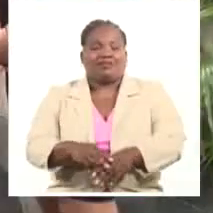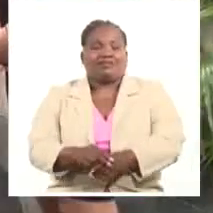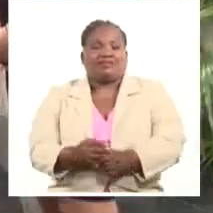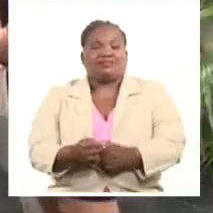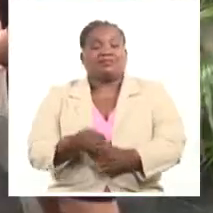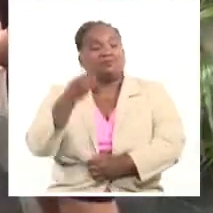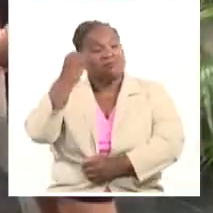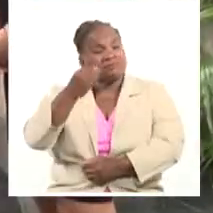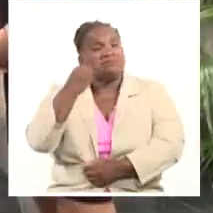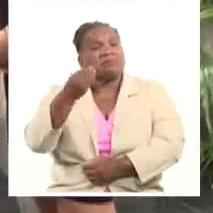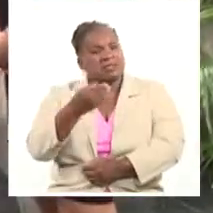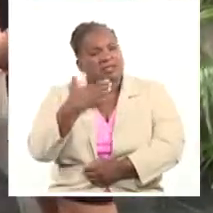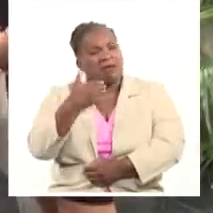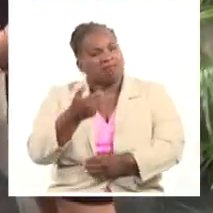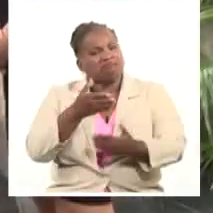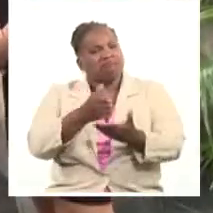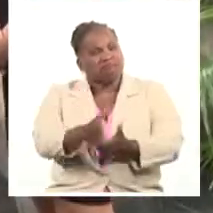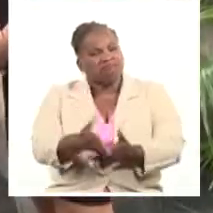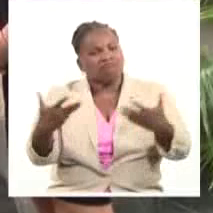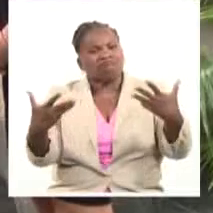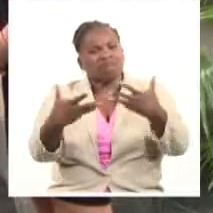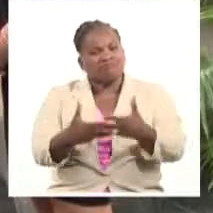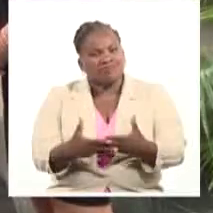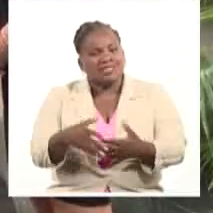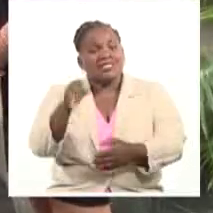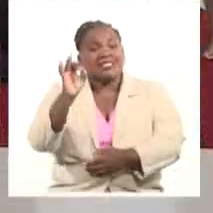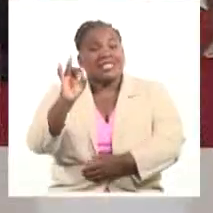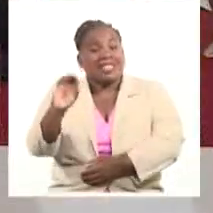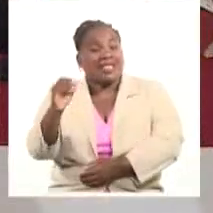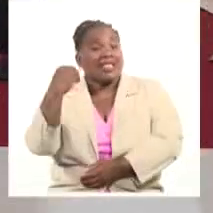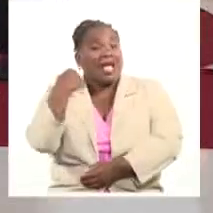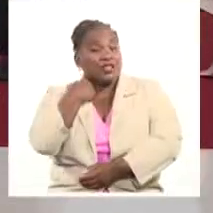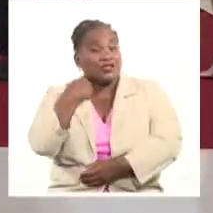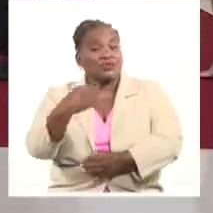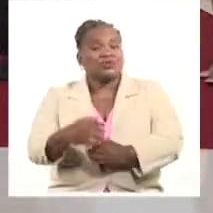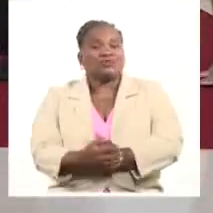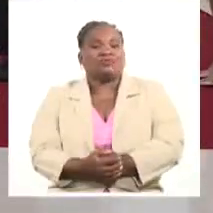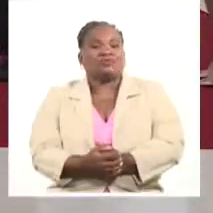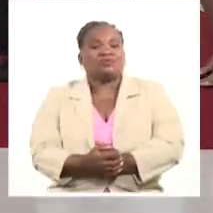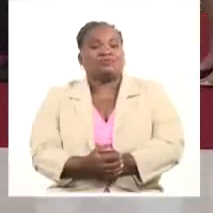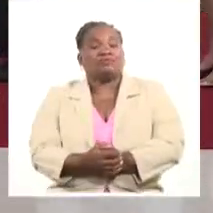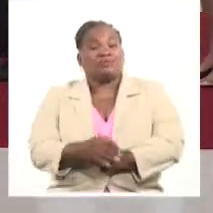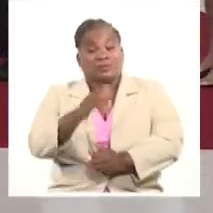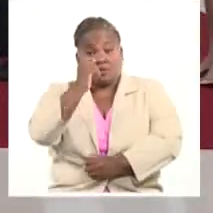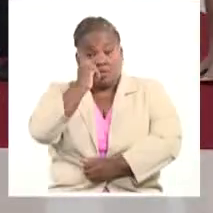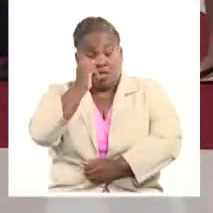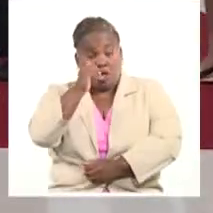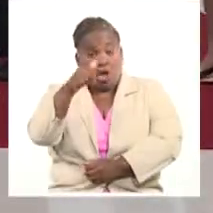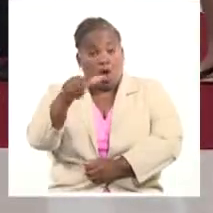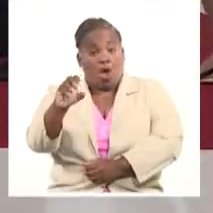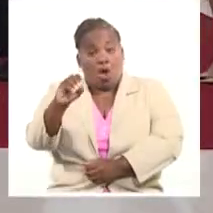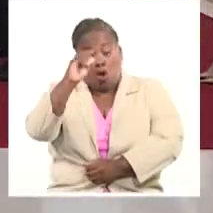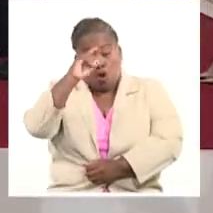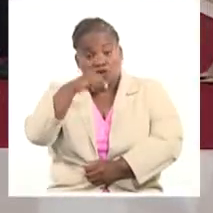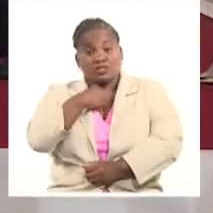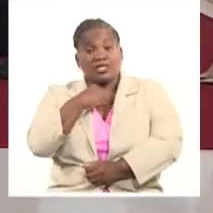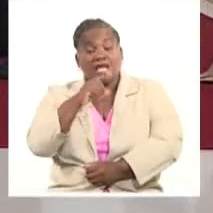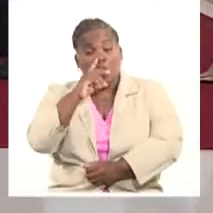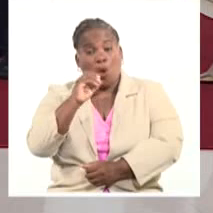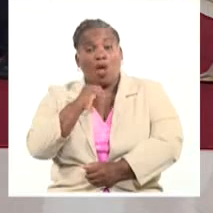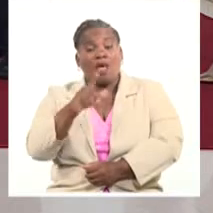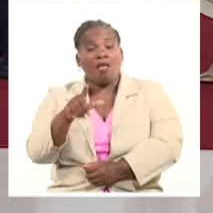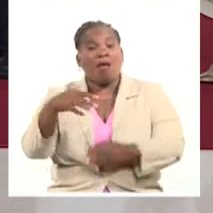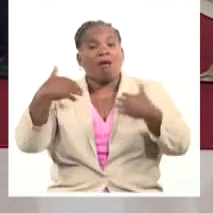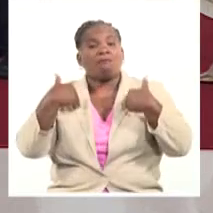al fortalecimiento de estos lazos que cumplen ya 7 décadas. El excelentísimo señor José Noé Ríos Muñoz es el